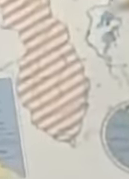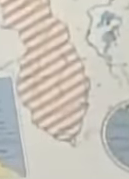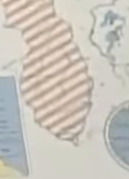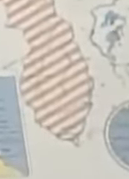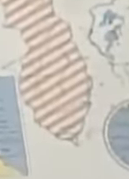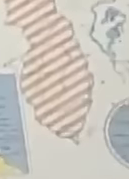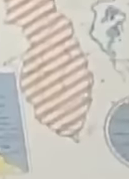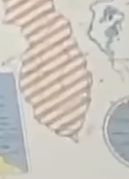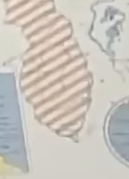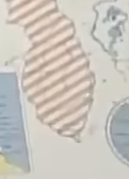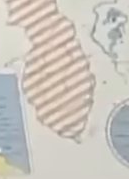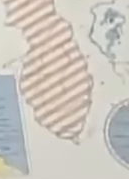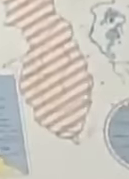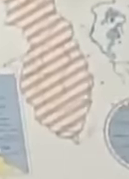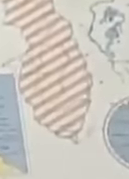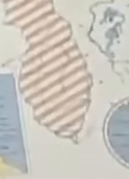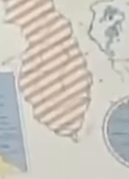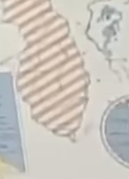pueblos indígenas.